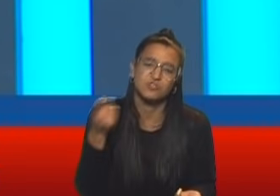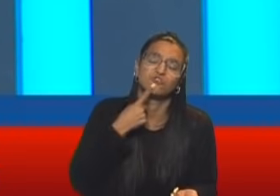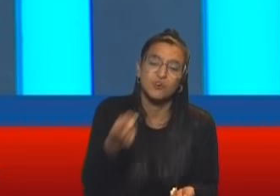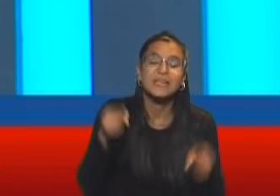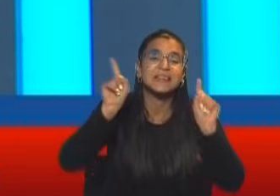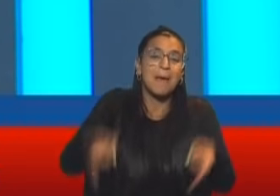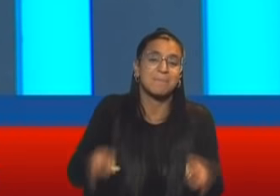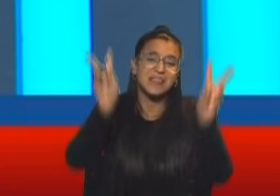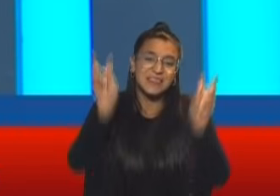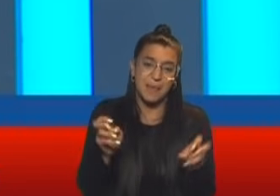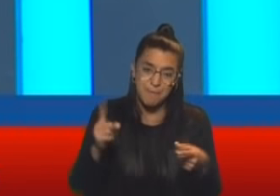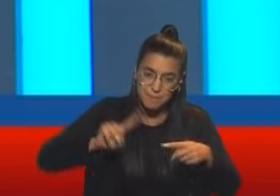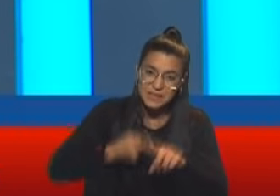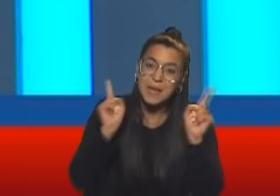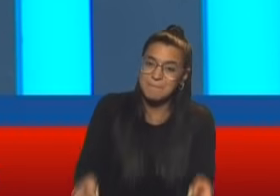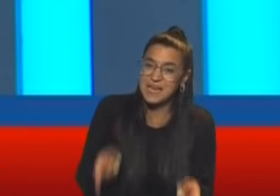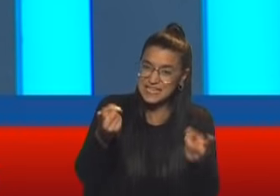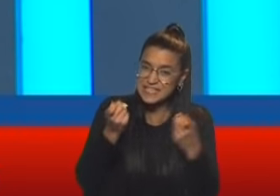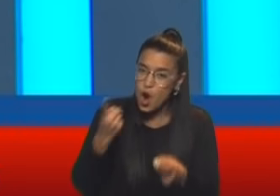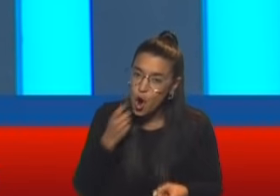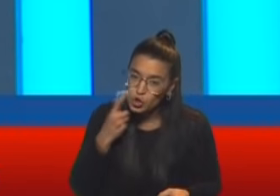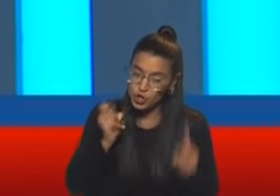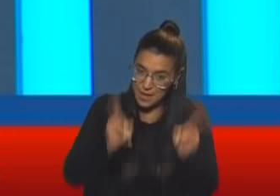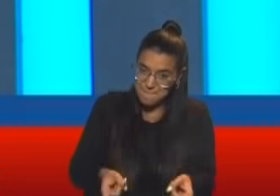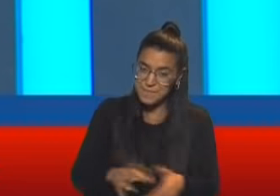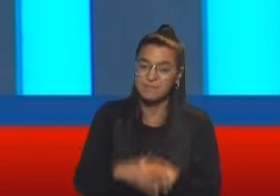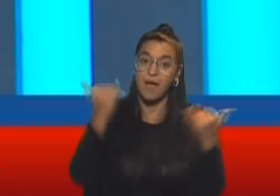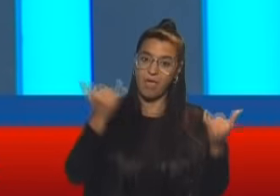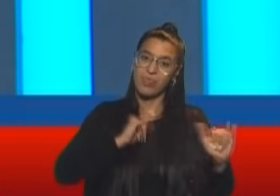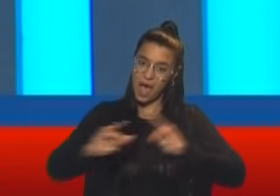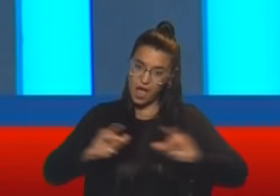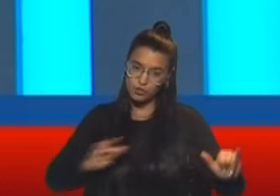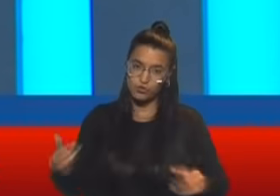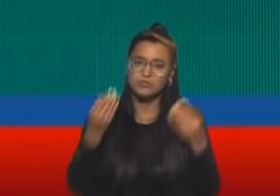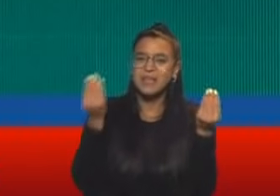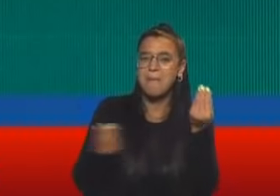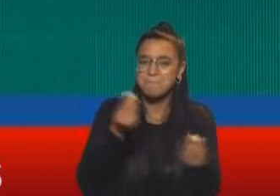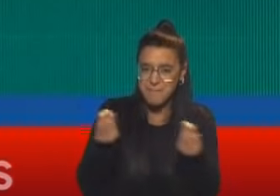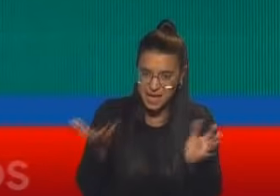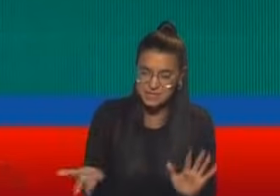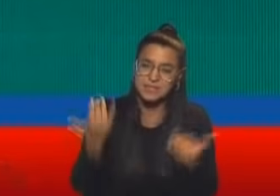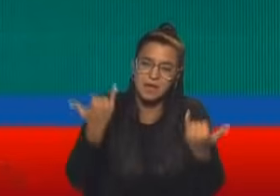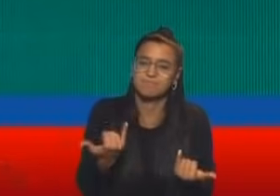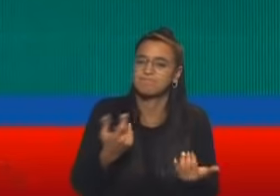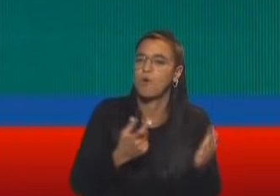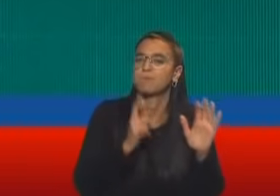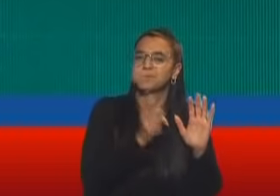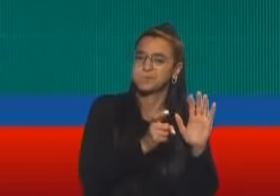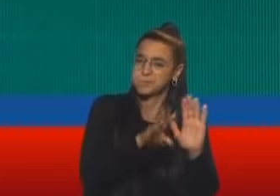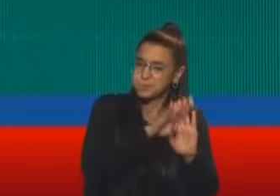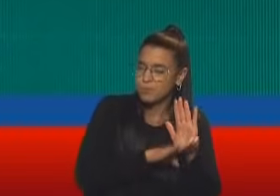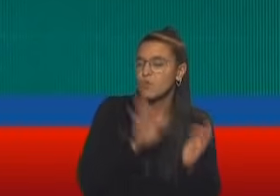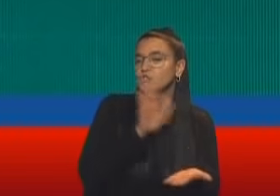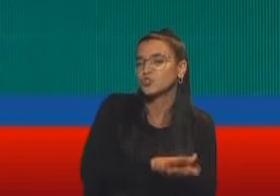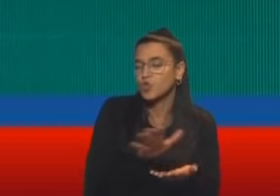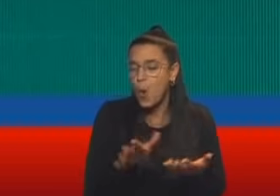también es político y que también ameritaba un control. Bien, bueno, aparecieron varios datos con respecto a qué estaba pasando, digo, irregularidades